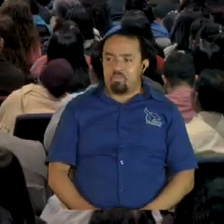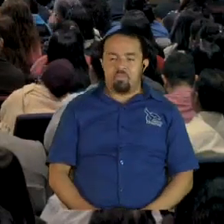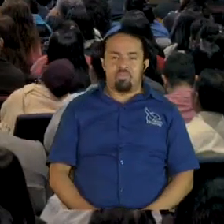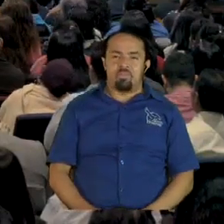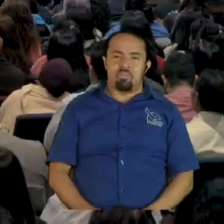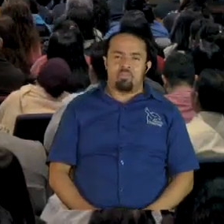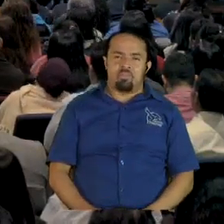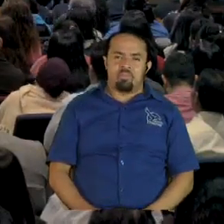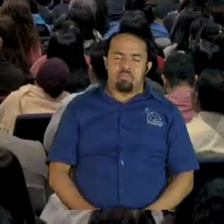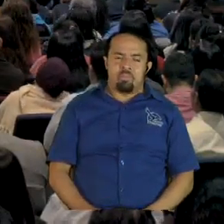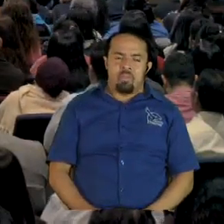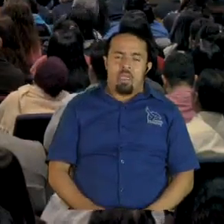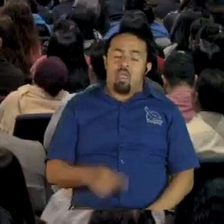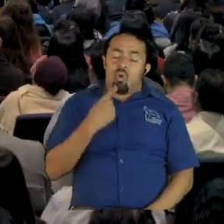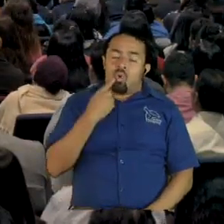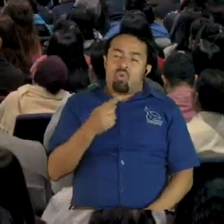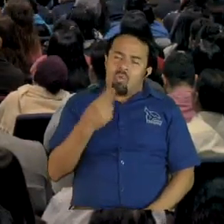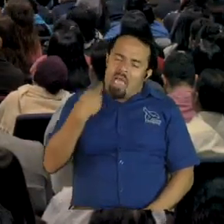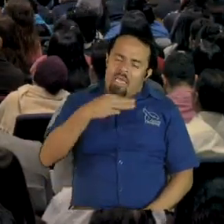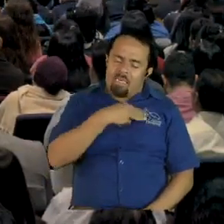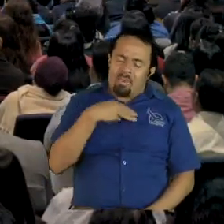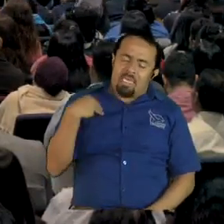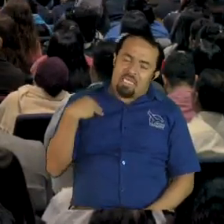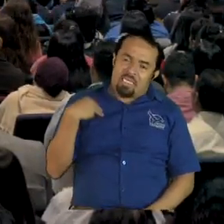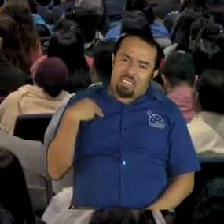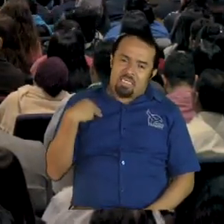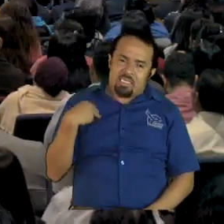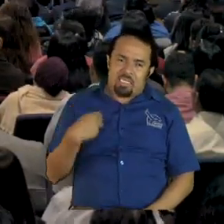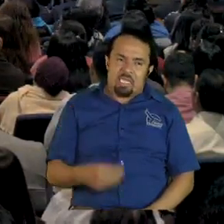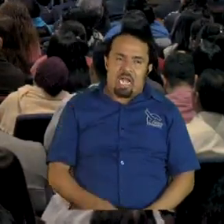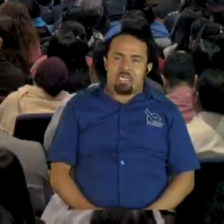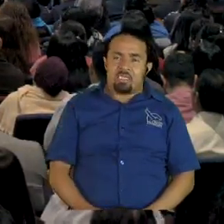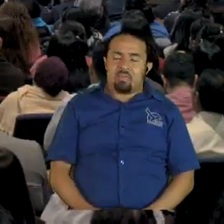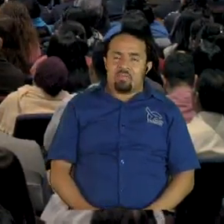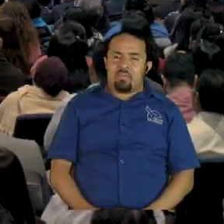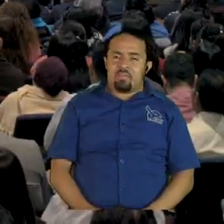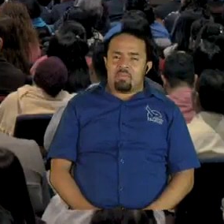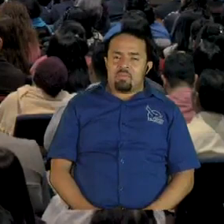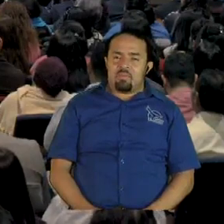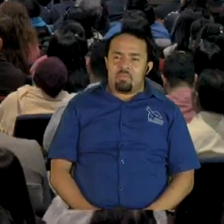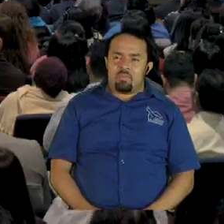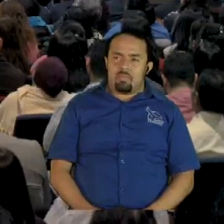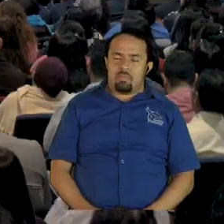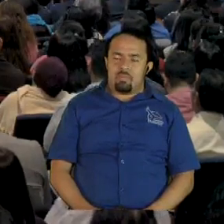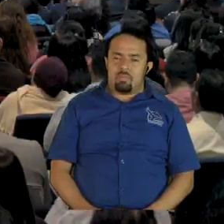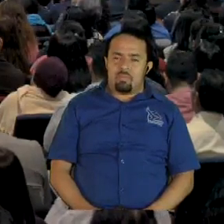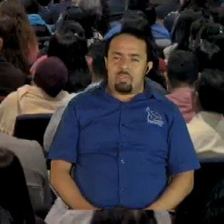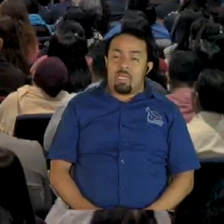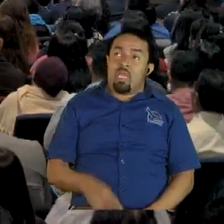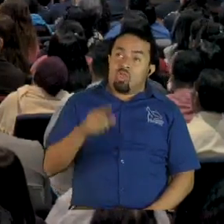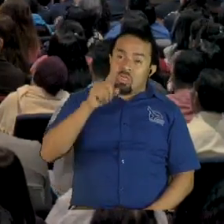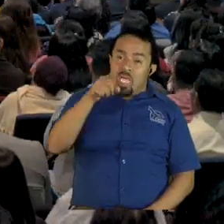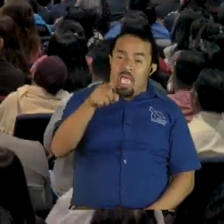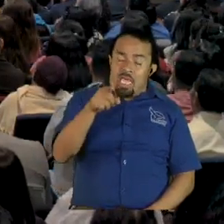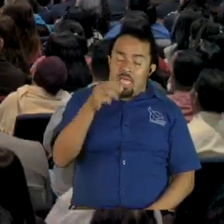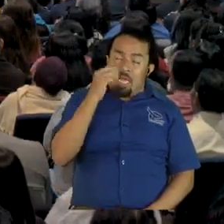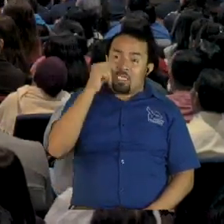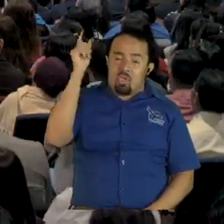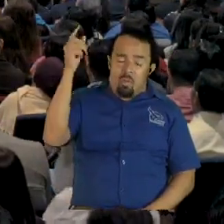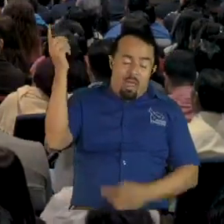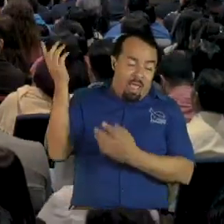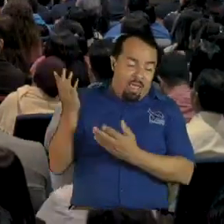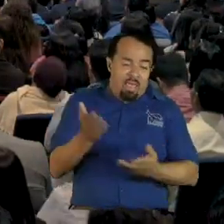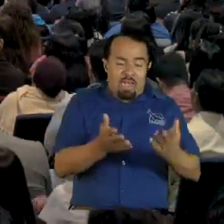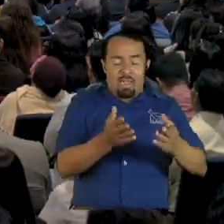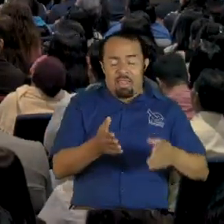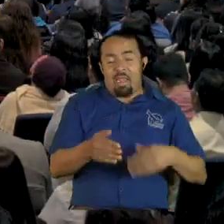esto, ¿qué puedo hacer? Bueno, él mirará qué le pone el Señor ahí en su corazón. Él va a ser el responsable ante